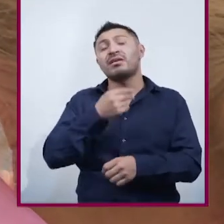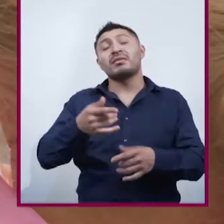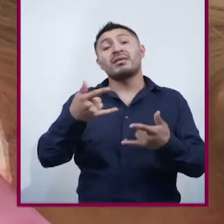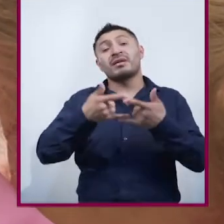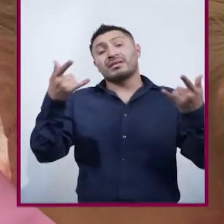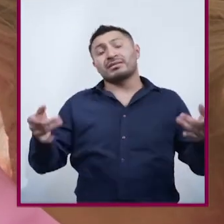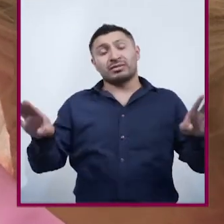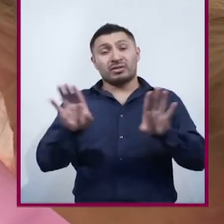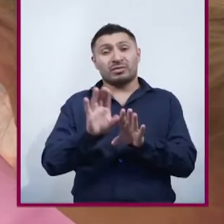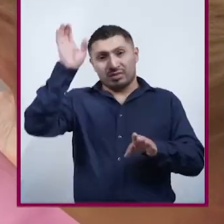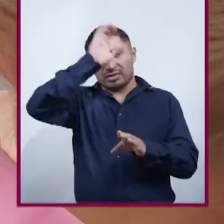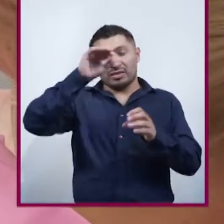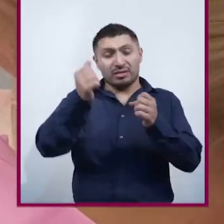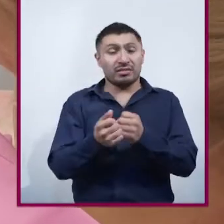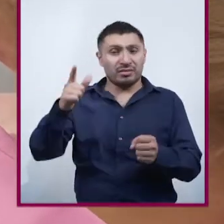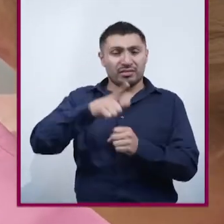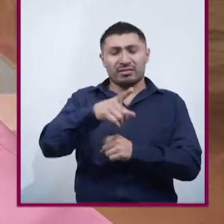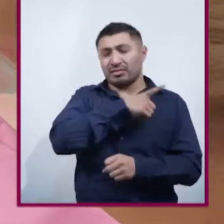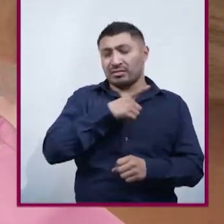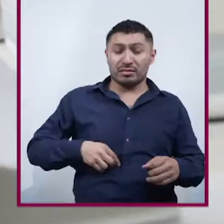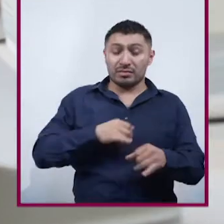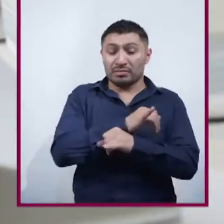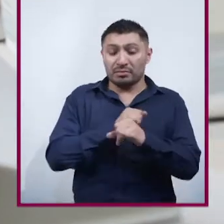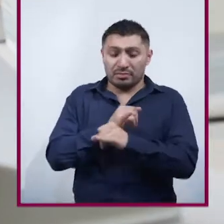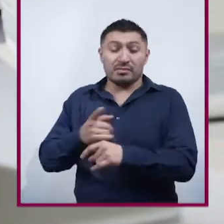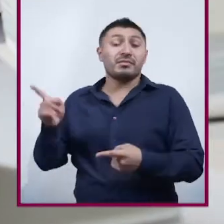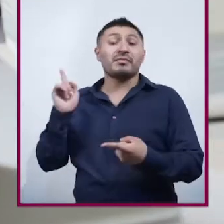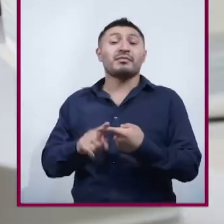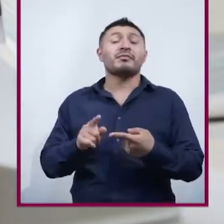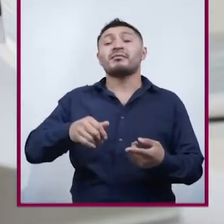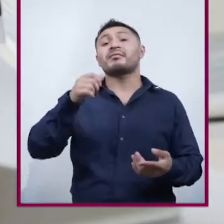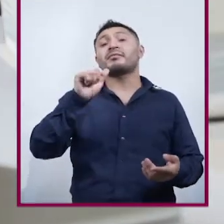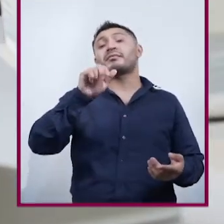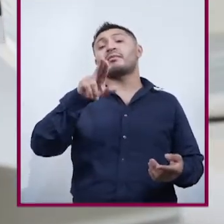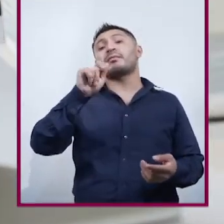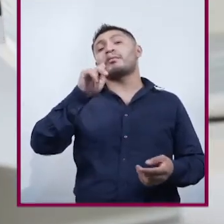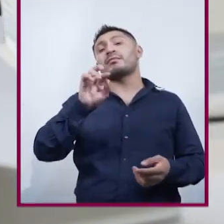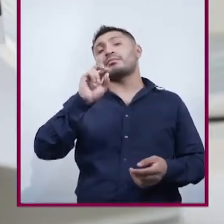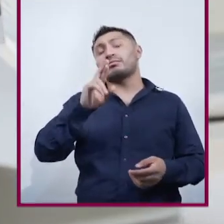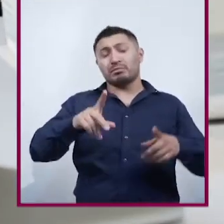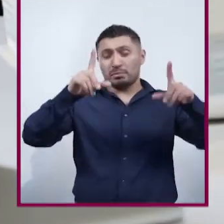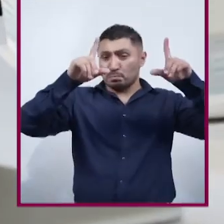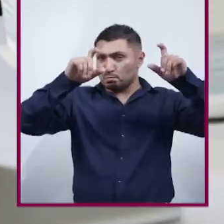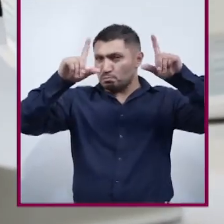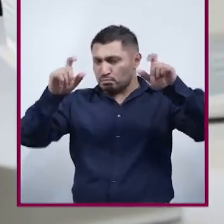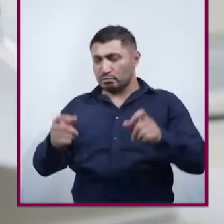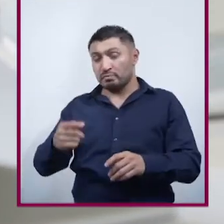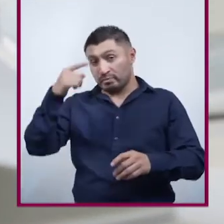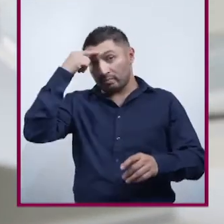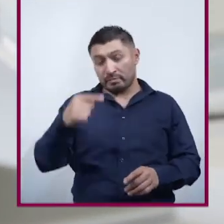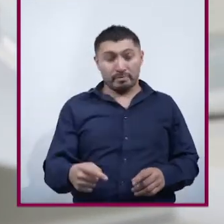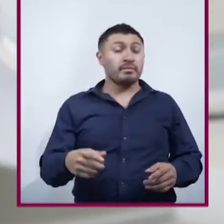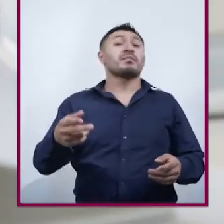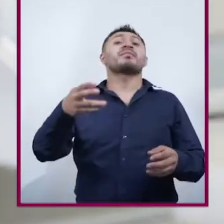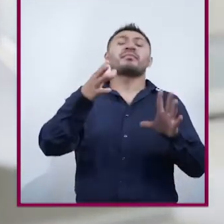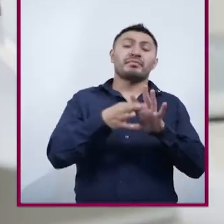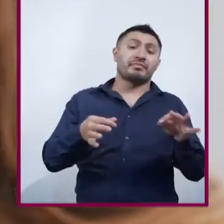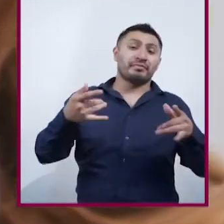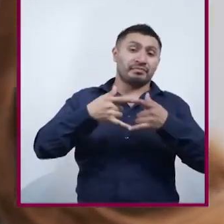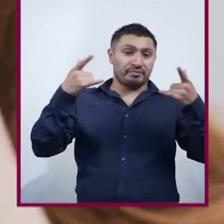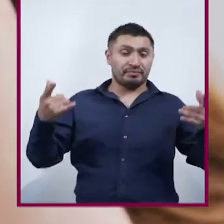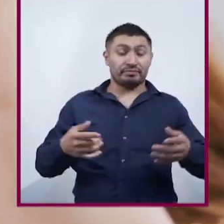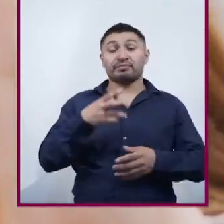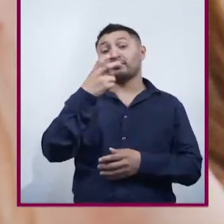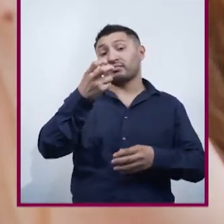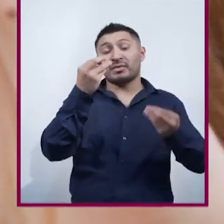el historiador, como un científico social, debe averiguar quién es el autor o la autora de las fotografías que van a servirle para describir